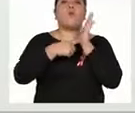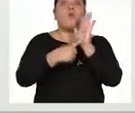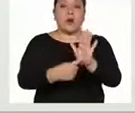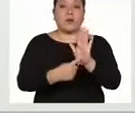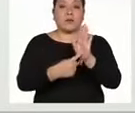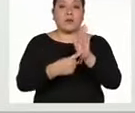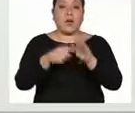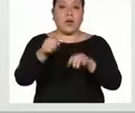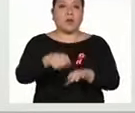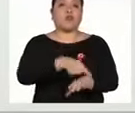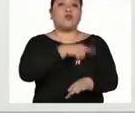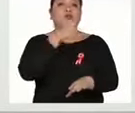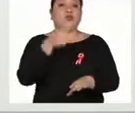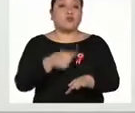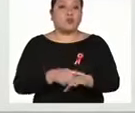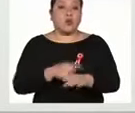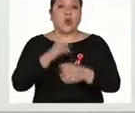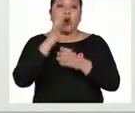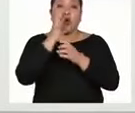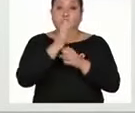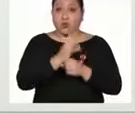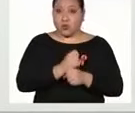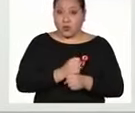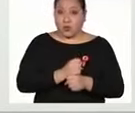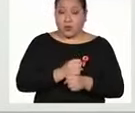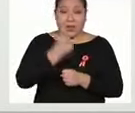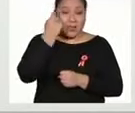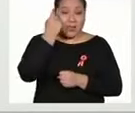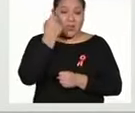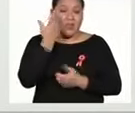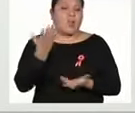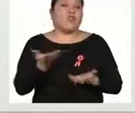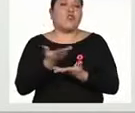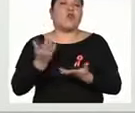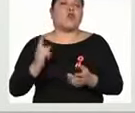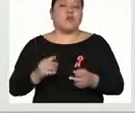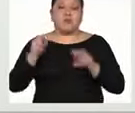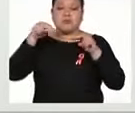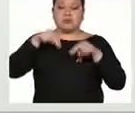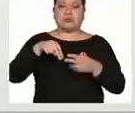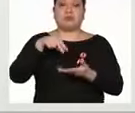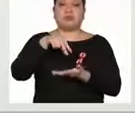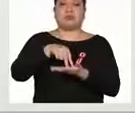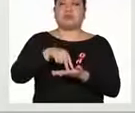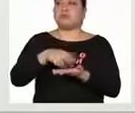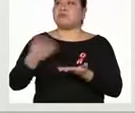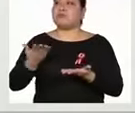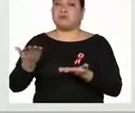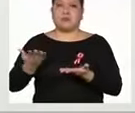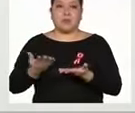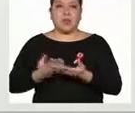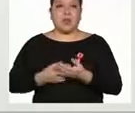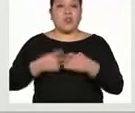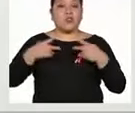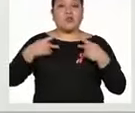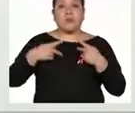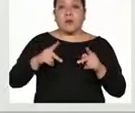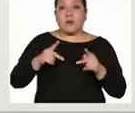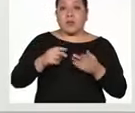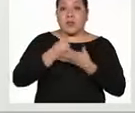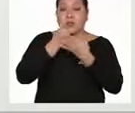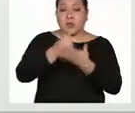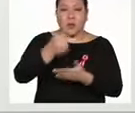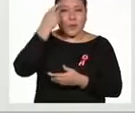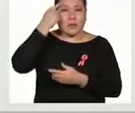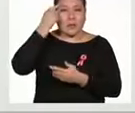costumbres. Nos enseña a entender en dónde estamos ahora y nos permite pensar a dónde queremos